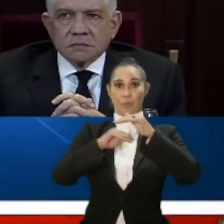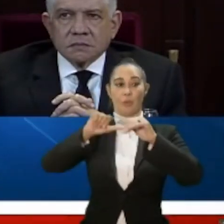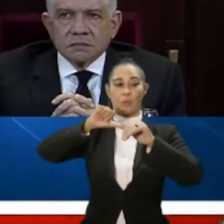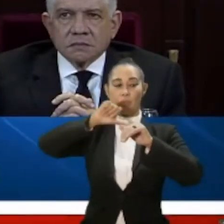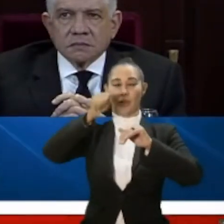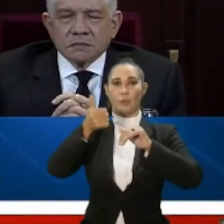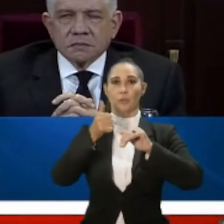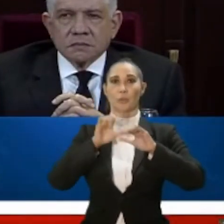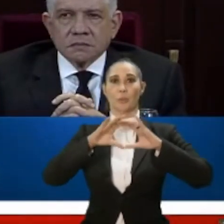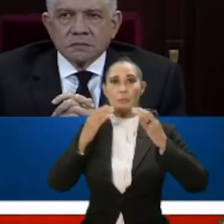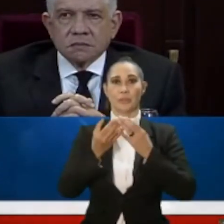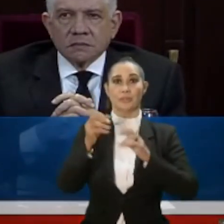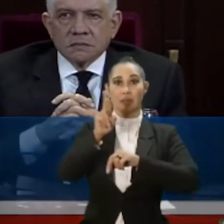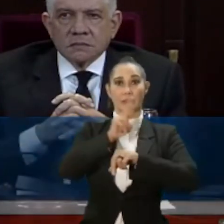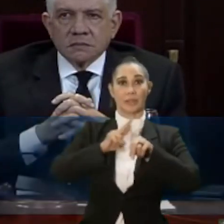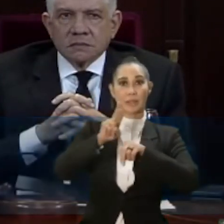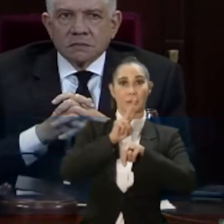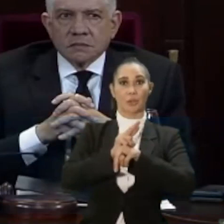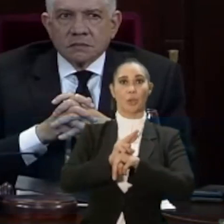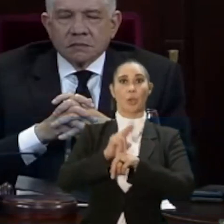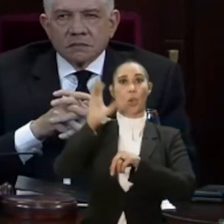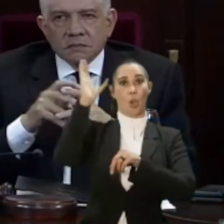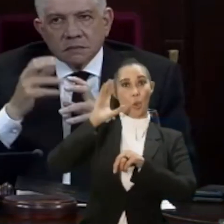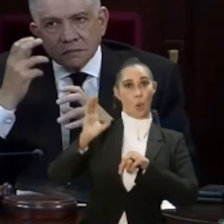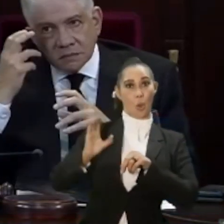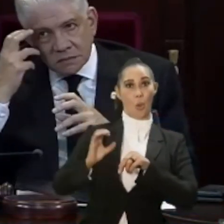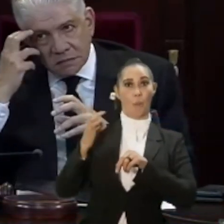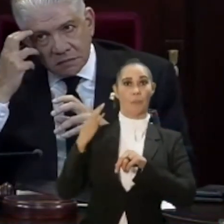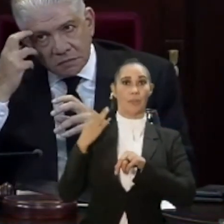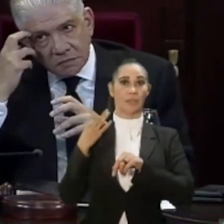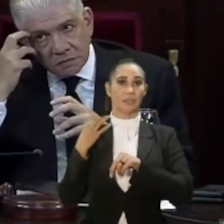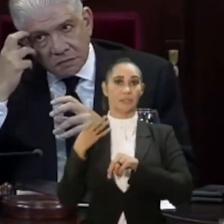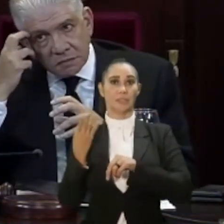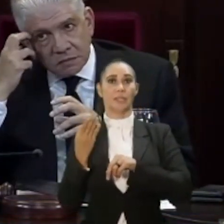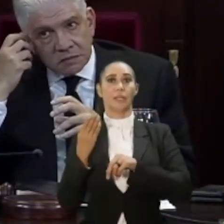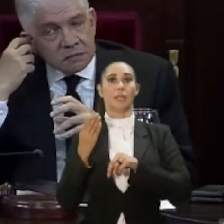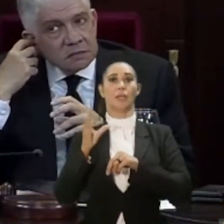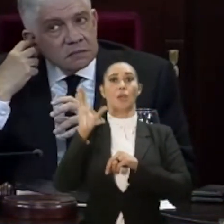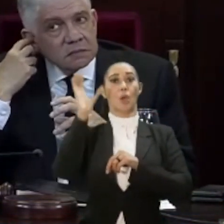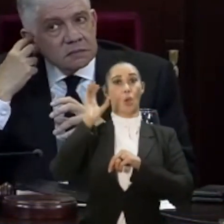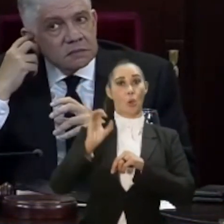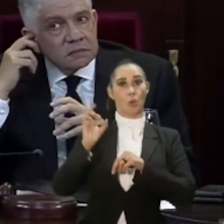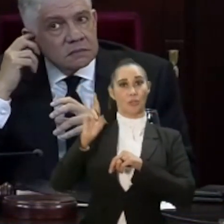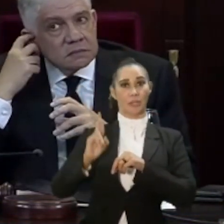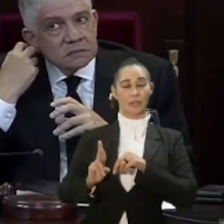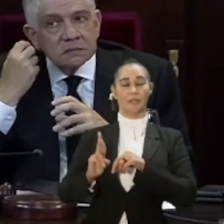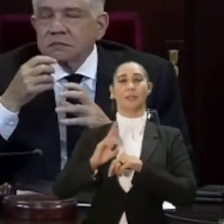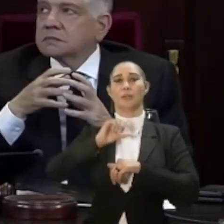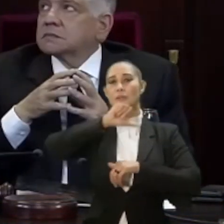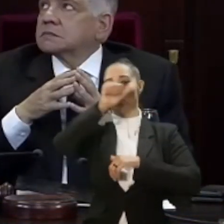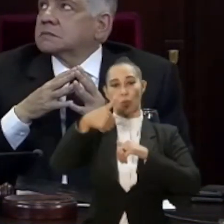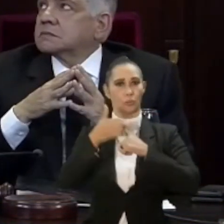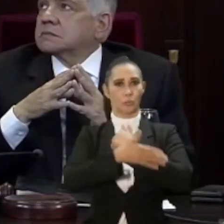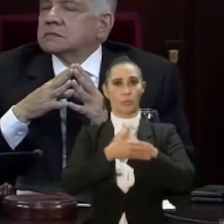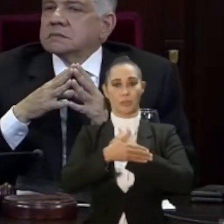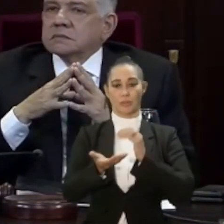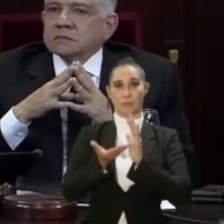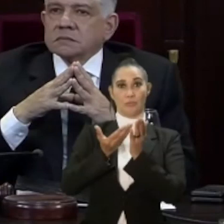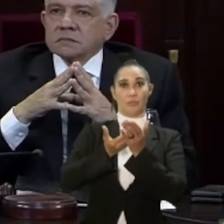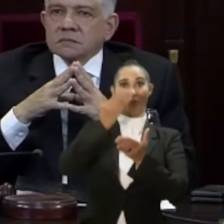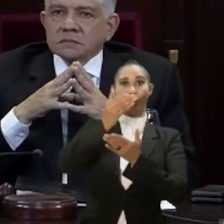países de la región, incluyendo Colombia, Chile, Uruguay o Costa Rica, todos ellos con inflaciones superiores al